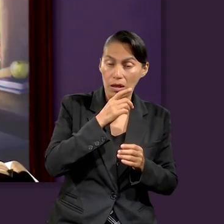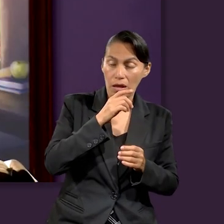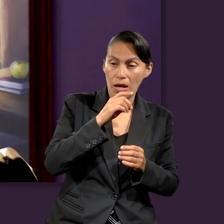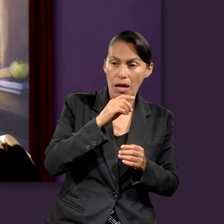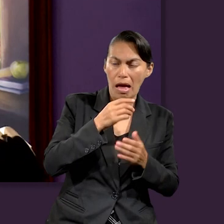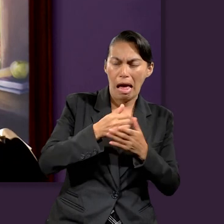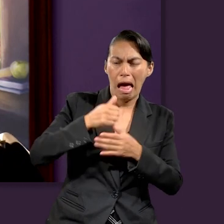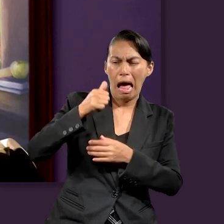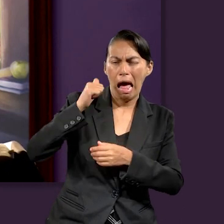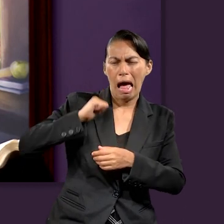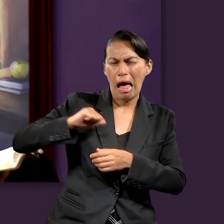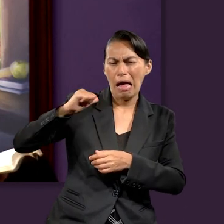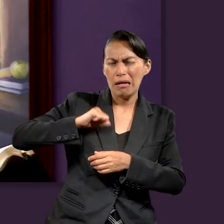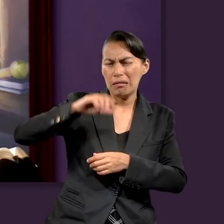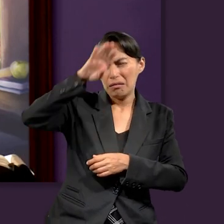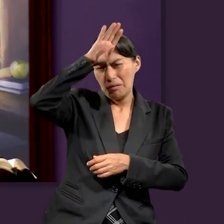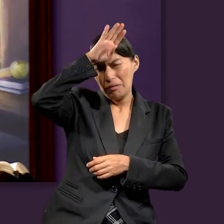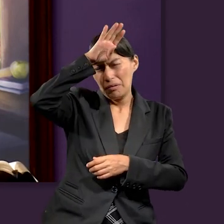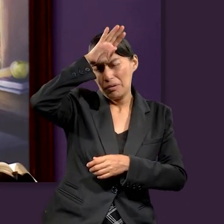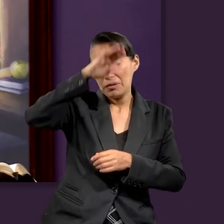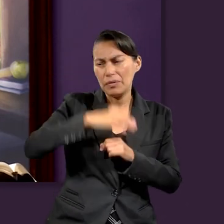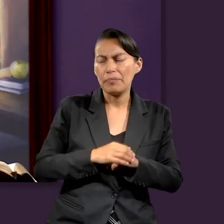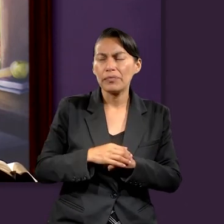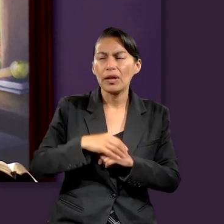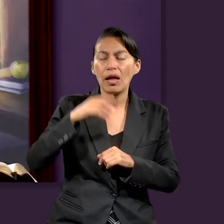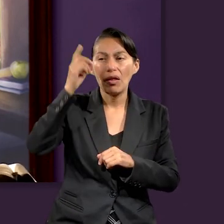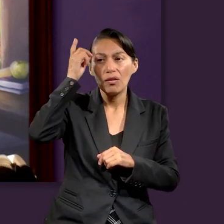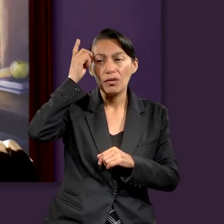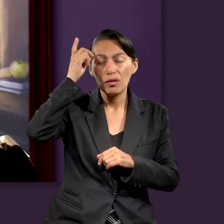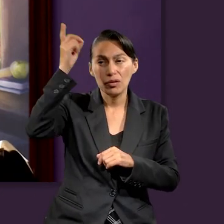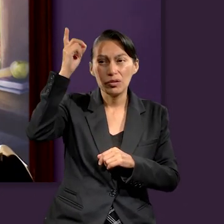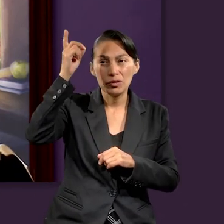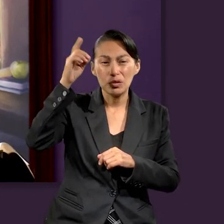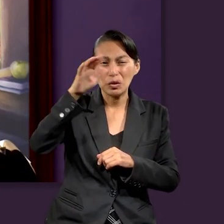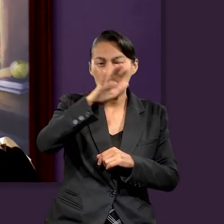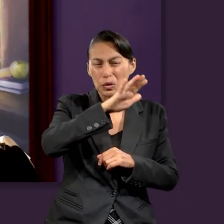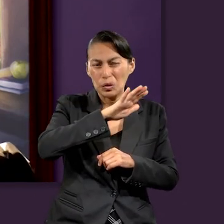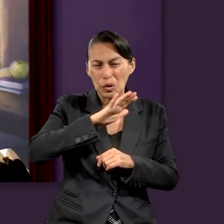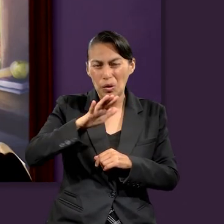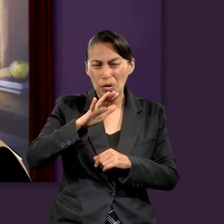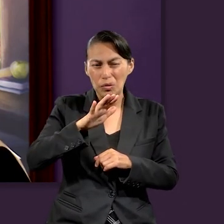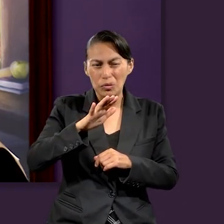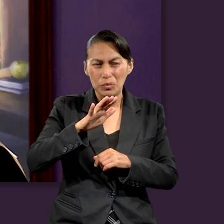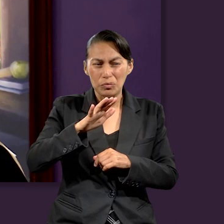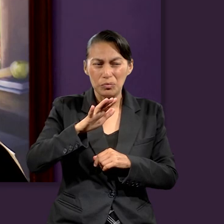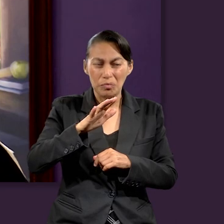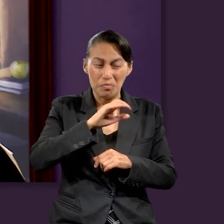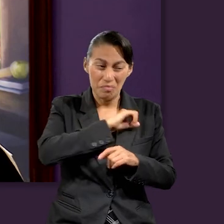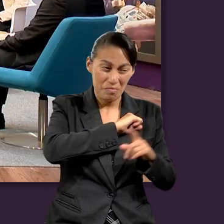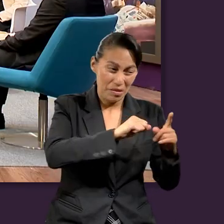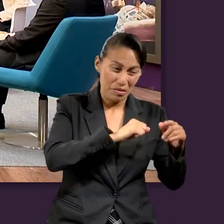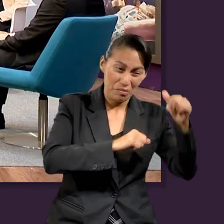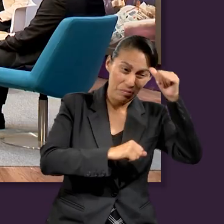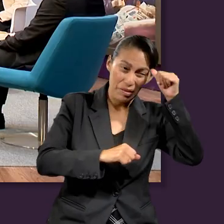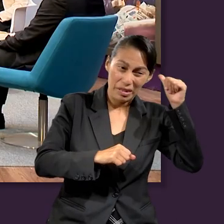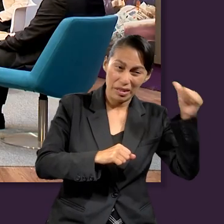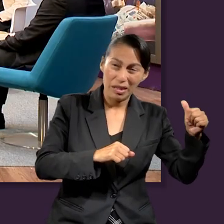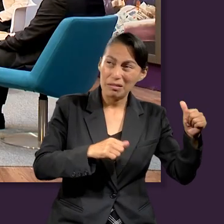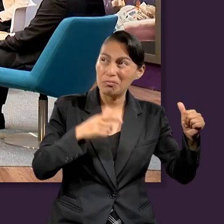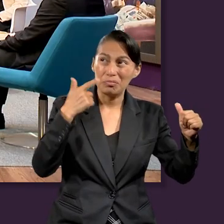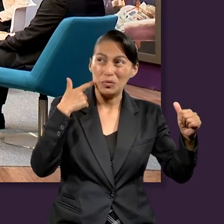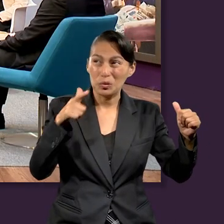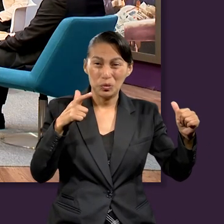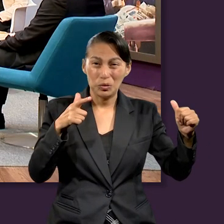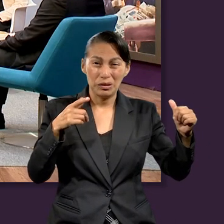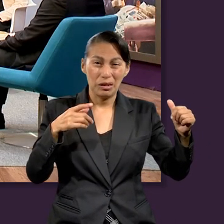la analogía de Babilonia antigua, vemos que Dios aborrece tanto la idolatría y tanto aborrece la idea de que el